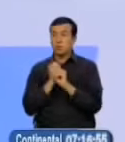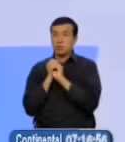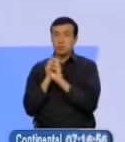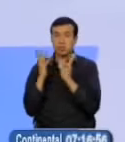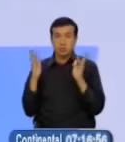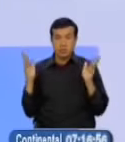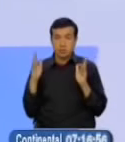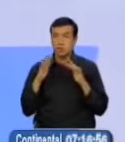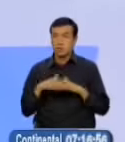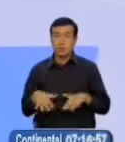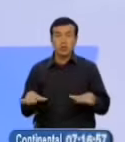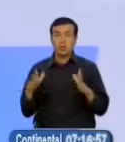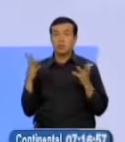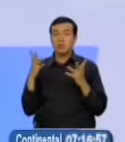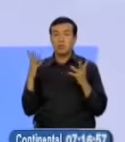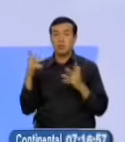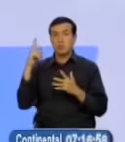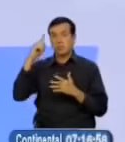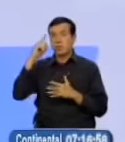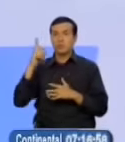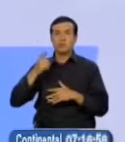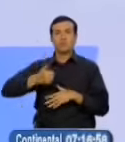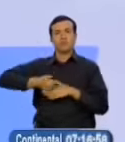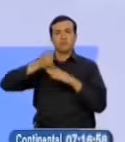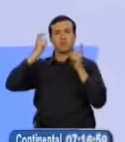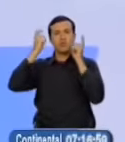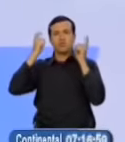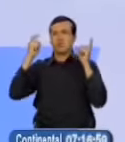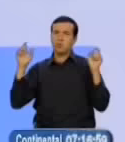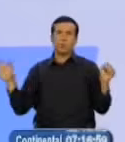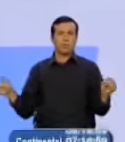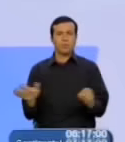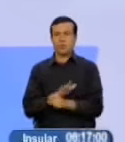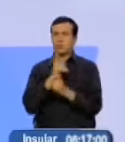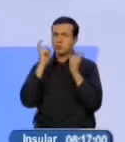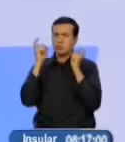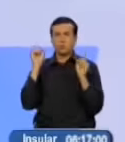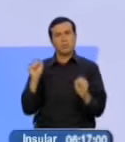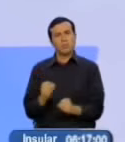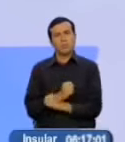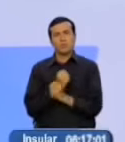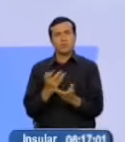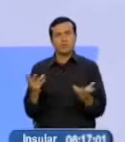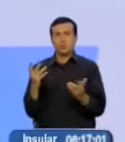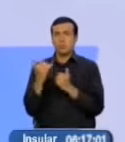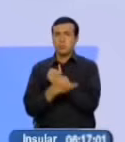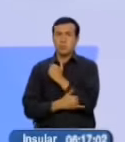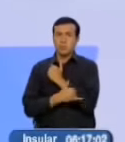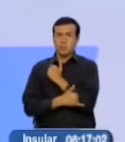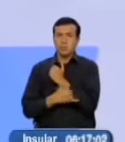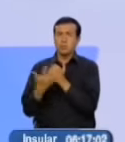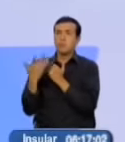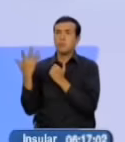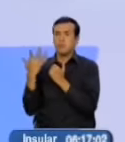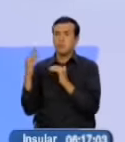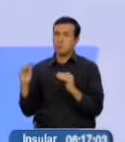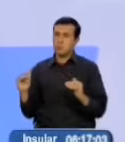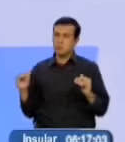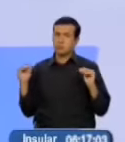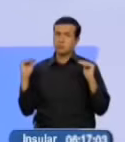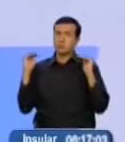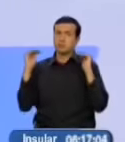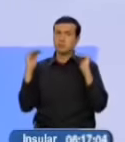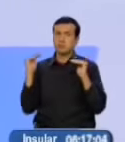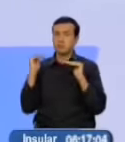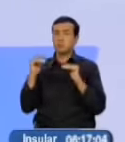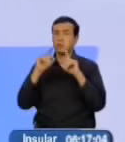obligaciones, fuera del territorio, a un Estado omnipotente que quiere hacerlo todo. No es posible tener país sin un sector vigoroso, sin un